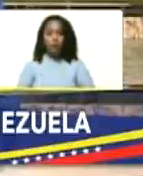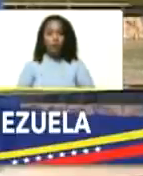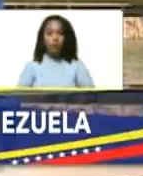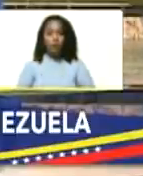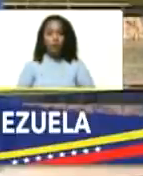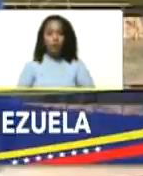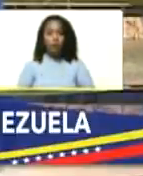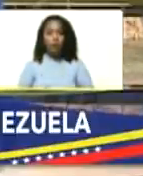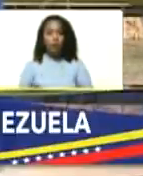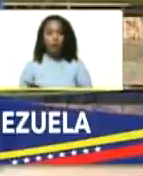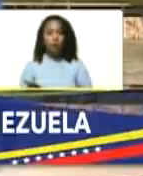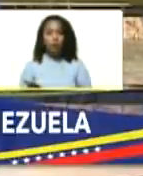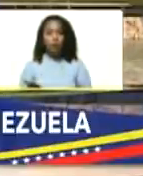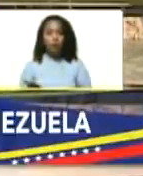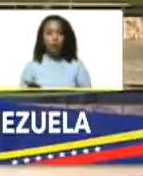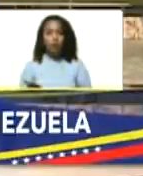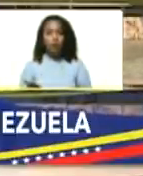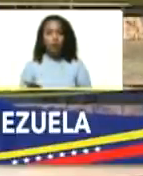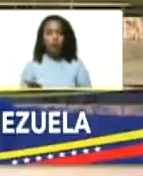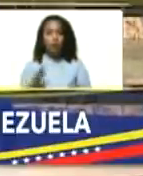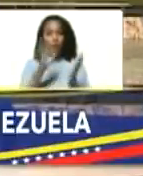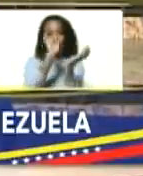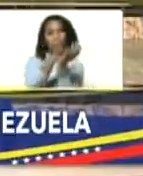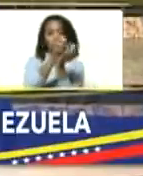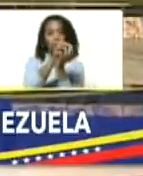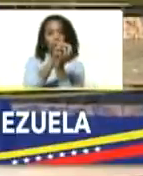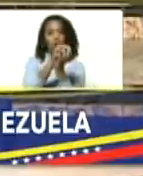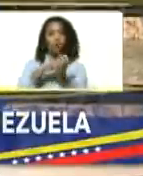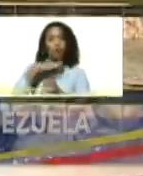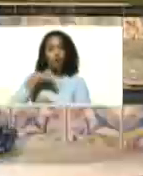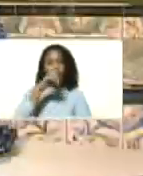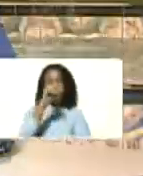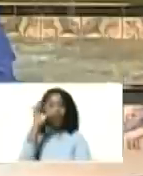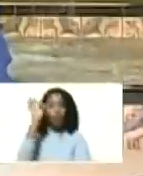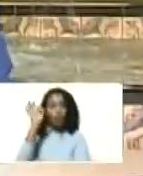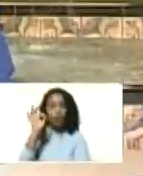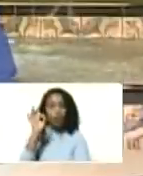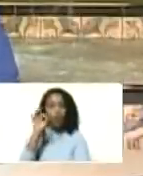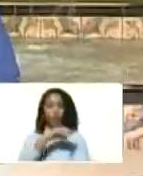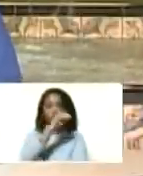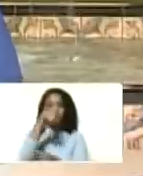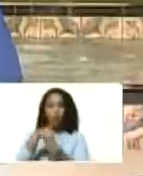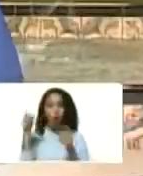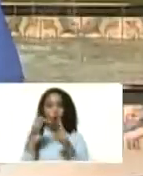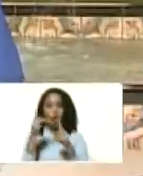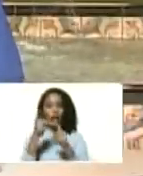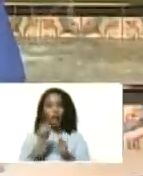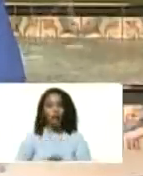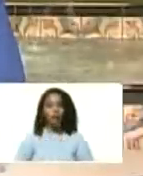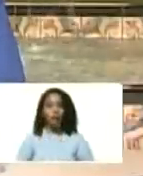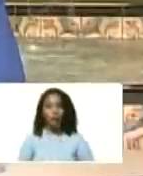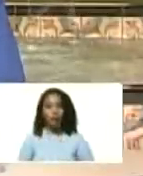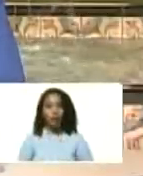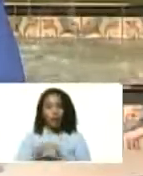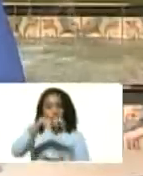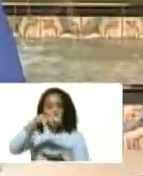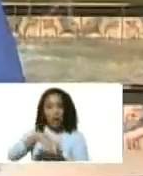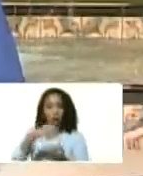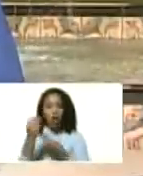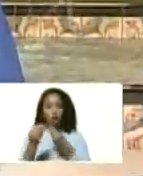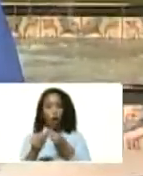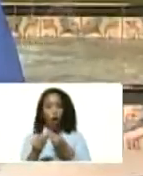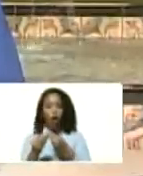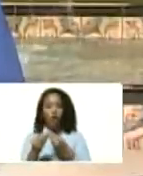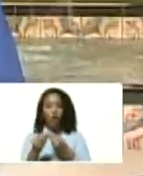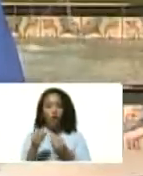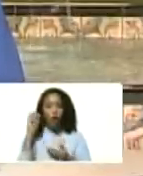y y no es parte estuvo al cien por ciento de la ocupación hotelera regiones como higuerote me dijo